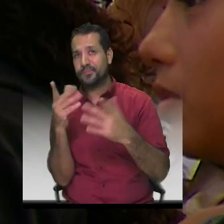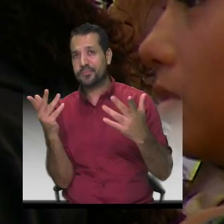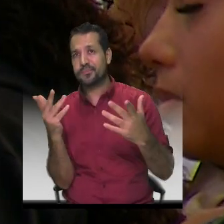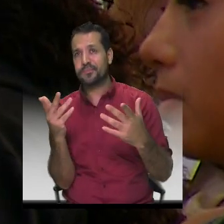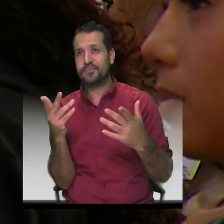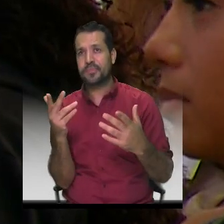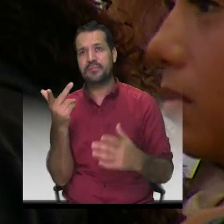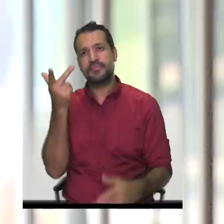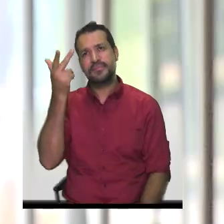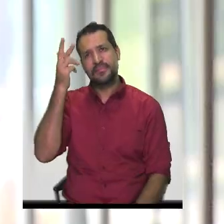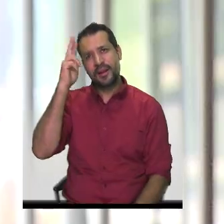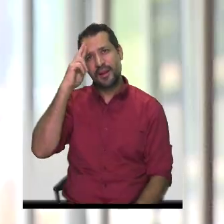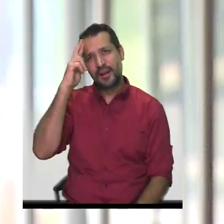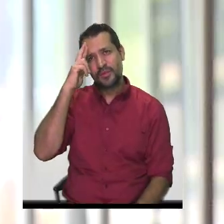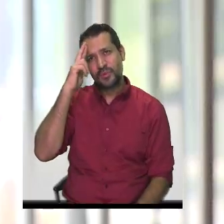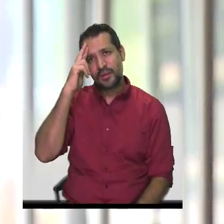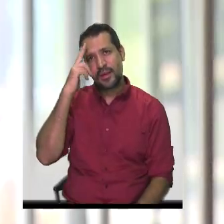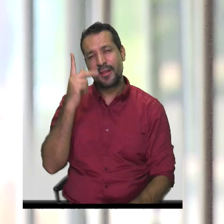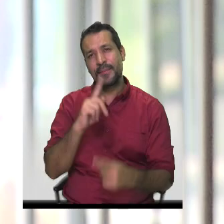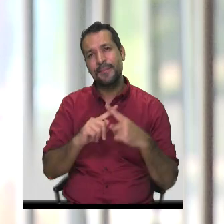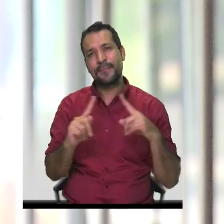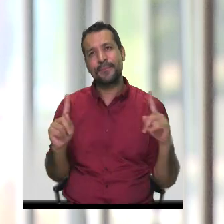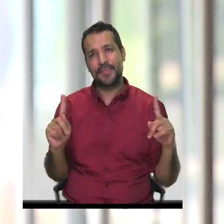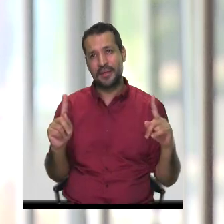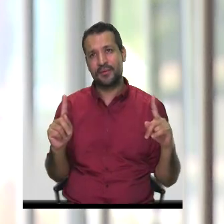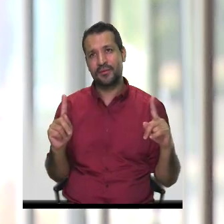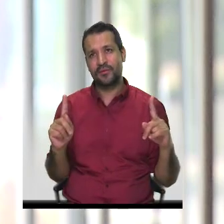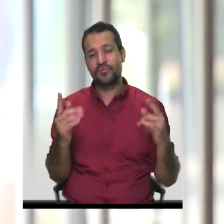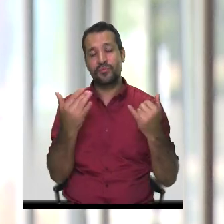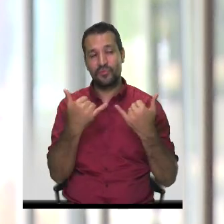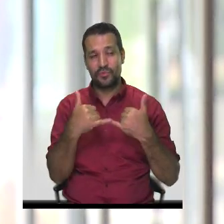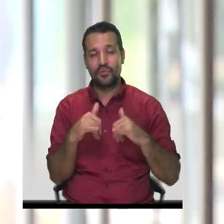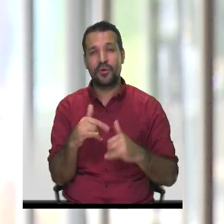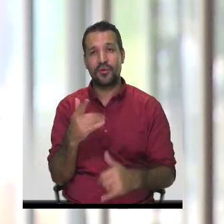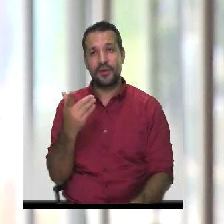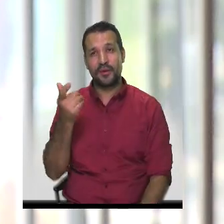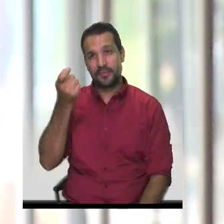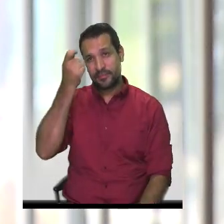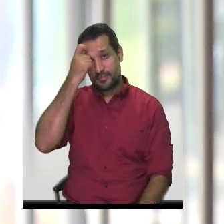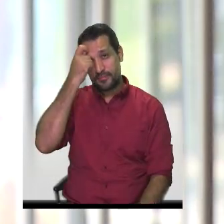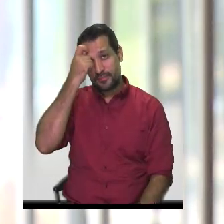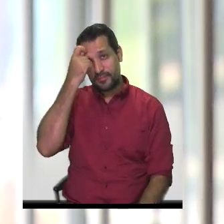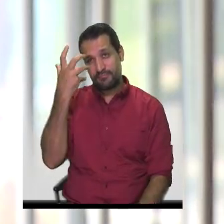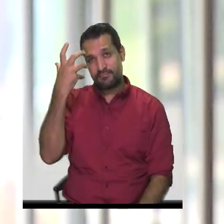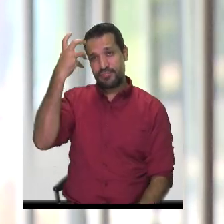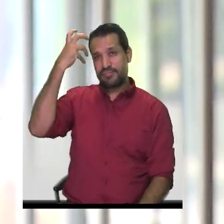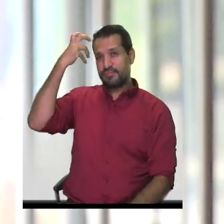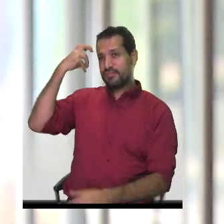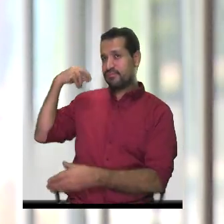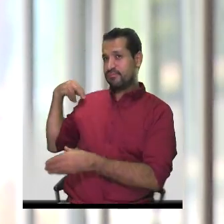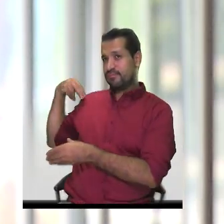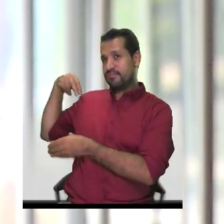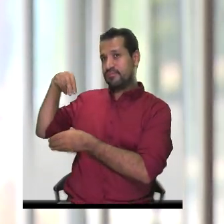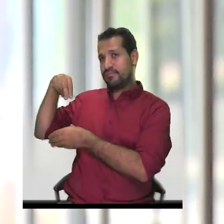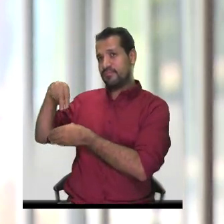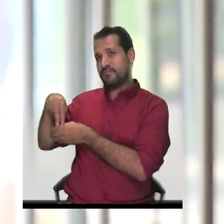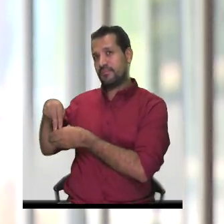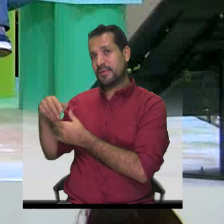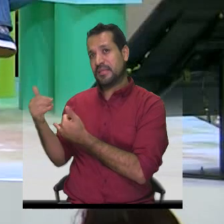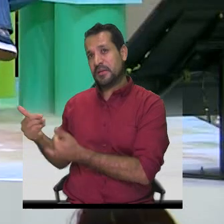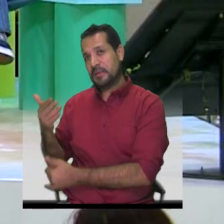muy racional, pero que aún hoy guardan pues como una memoria ancestral que está olvidada. Total.